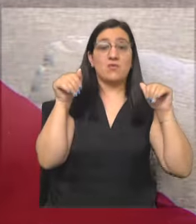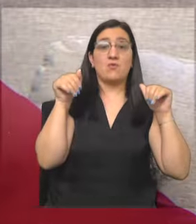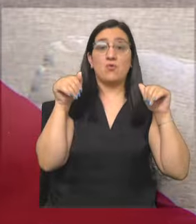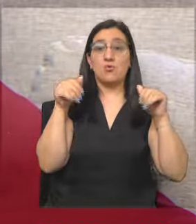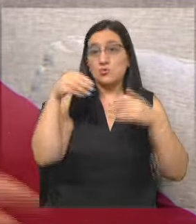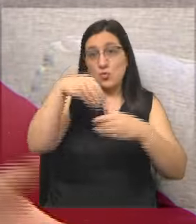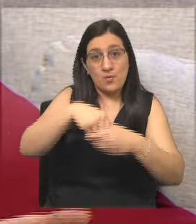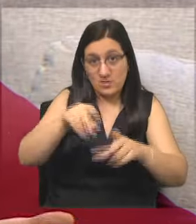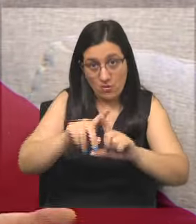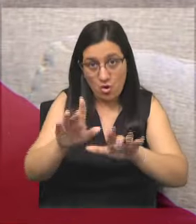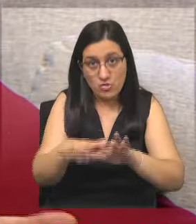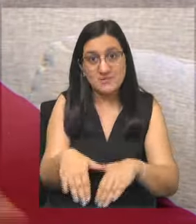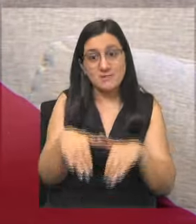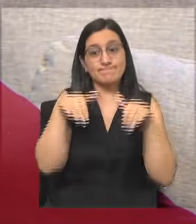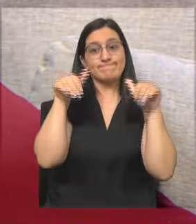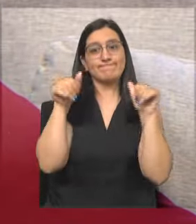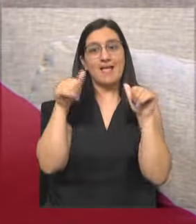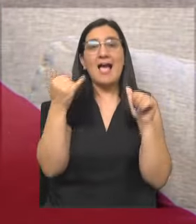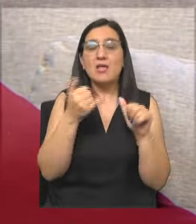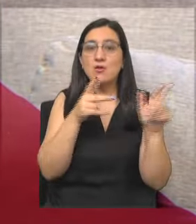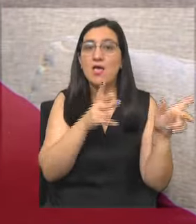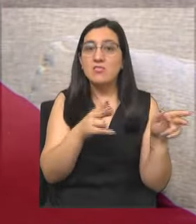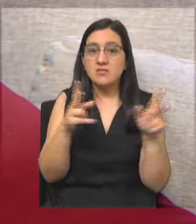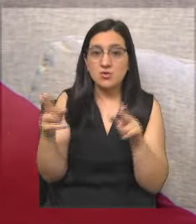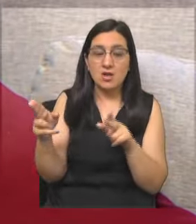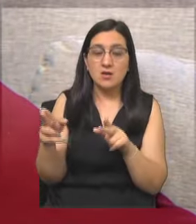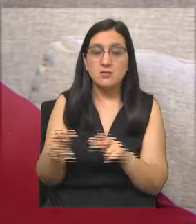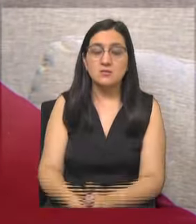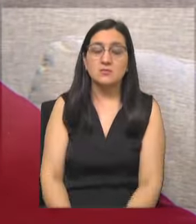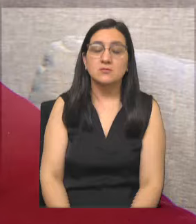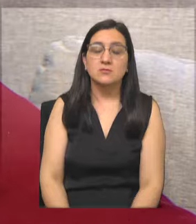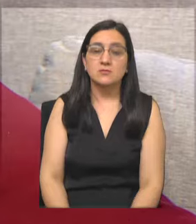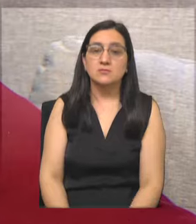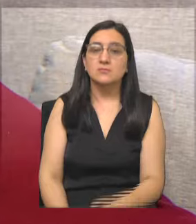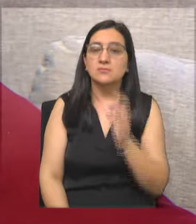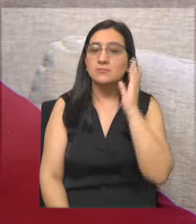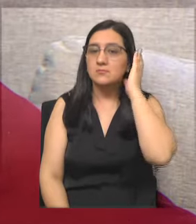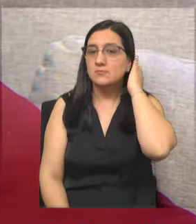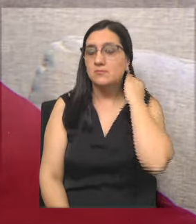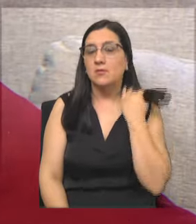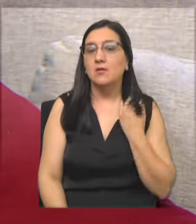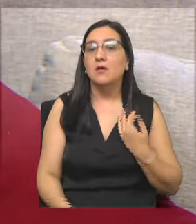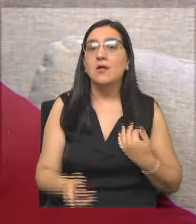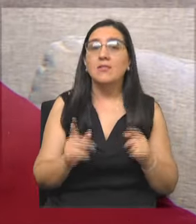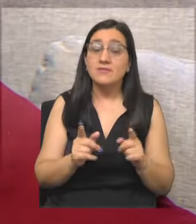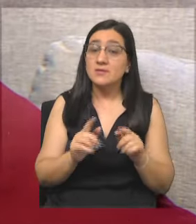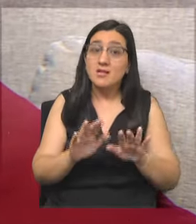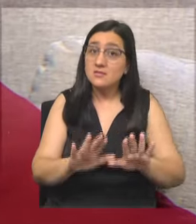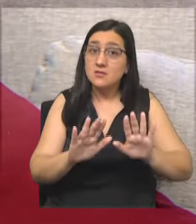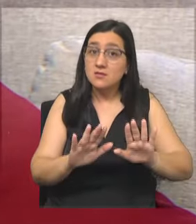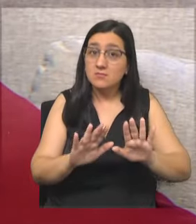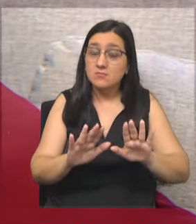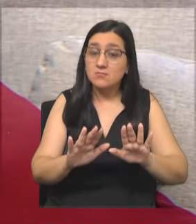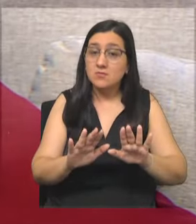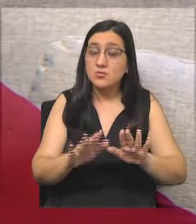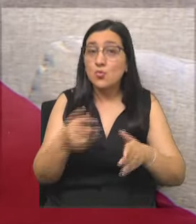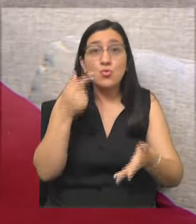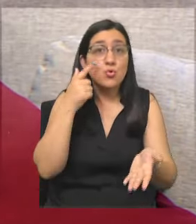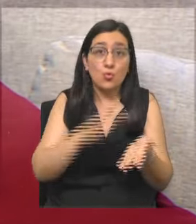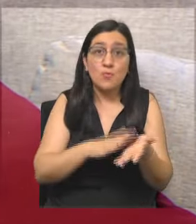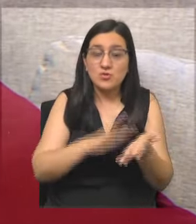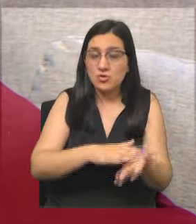Cuando uno selecciona, siempre hay una editorial, qué material es mostrar, pero tiene que ser eso, un documento. Y lo